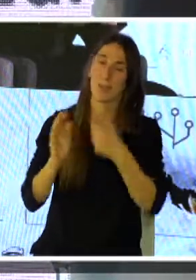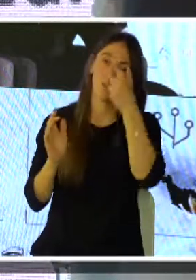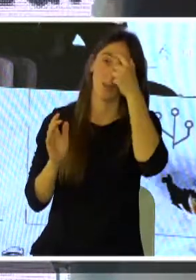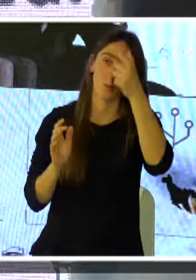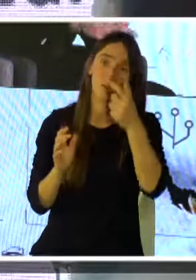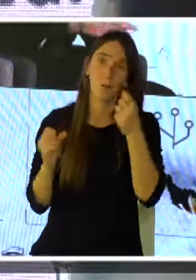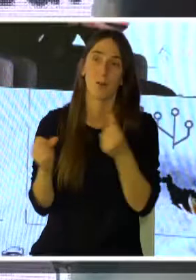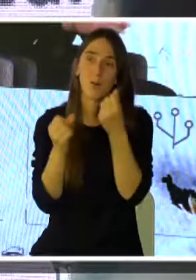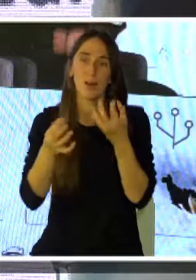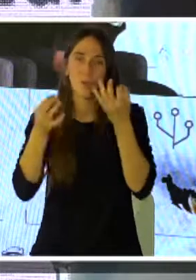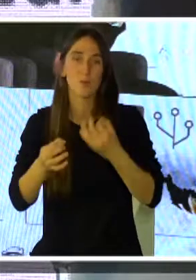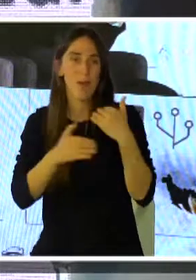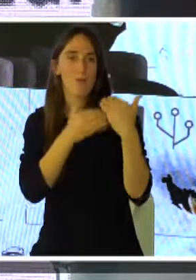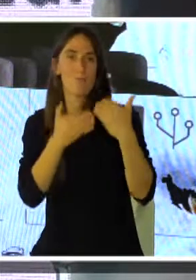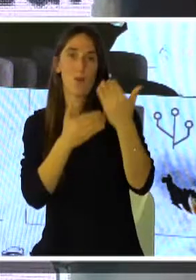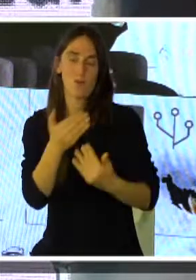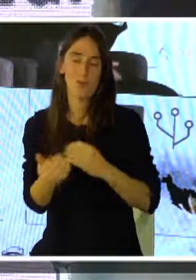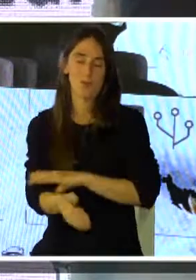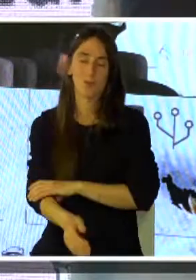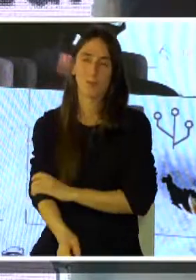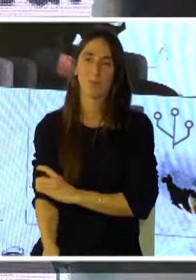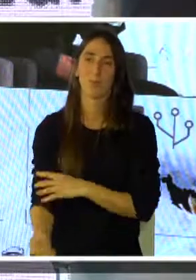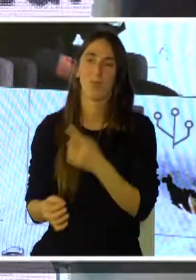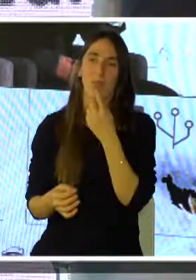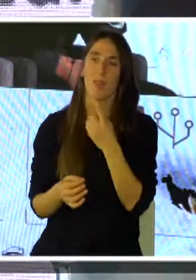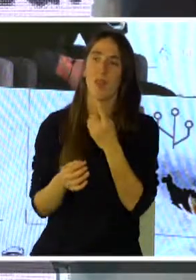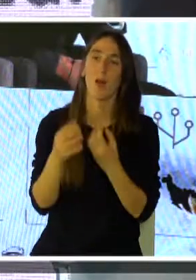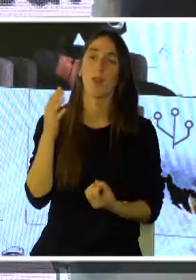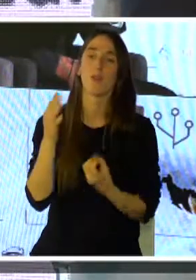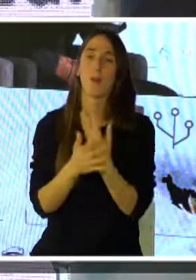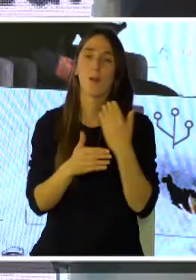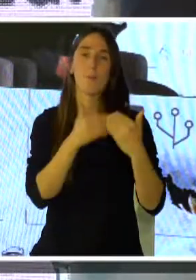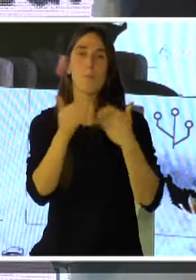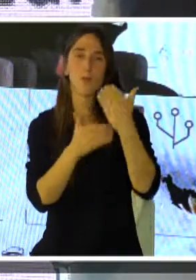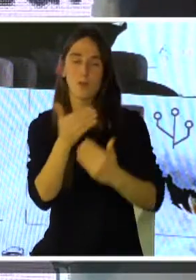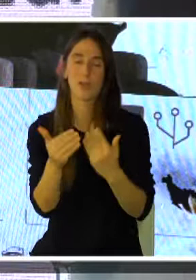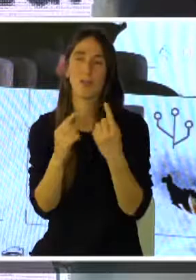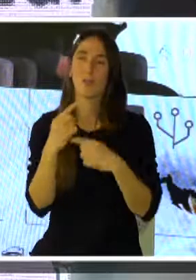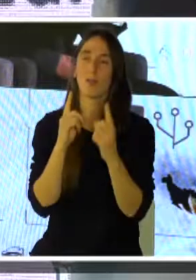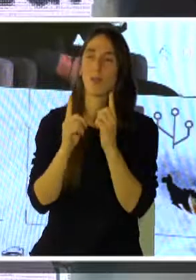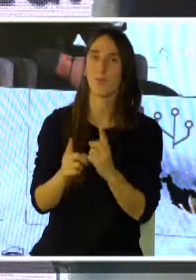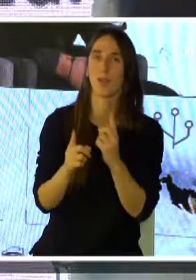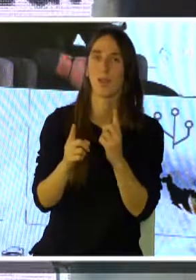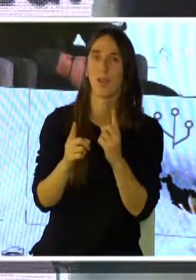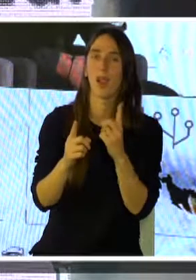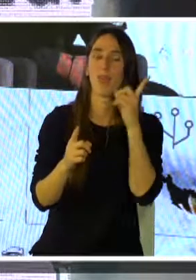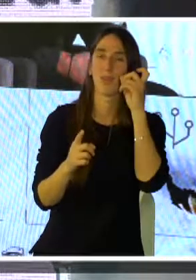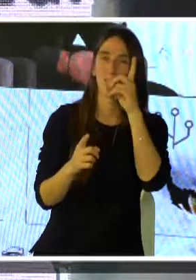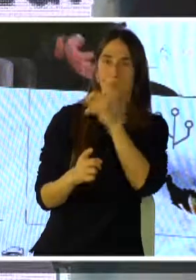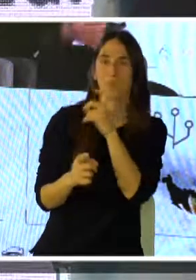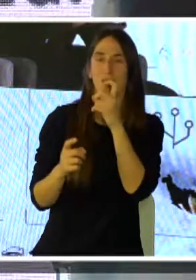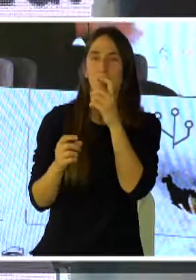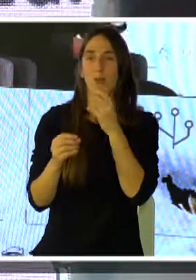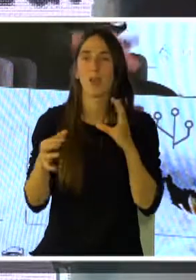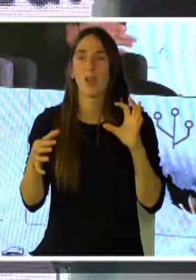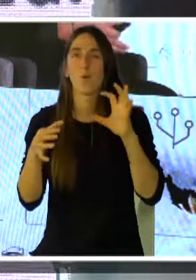poder asegurar los procesos. Uno puede innovar a nivel de procesos, pero también es dificultoso porque está asociado